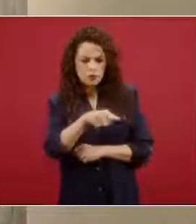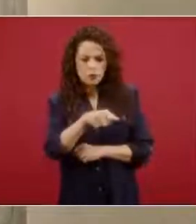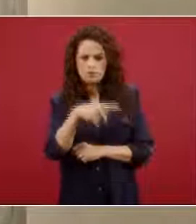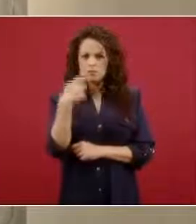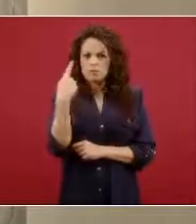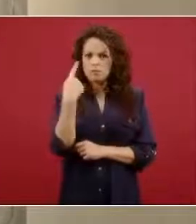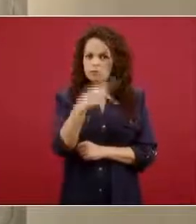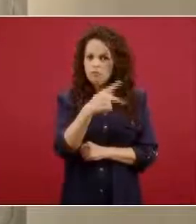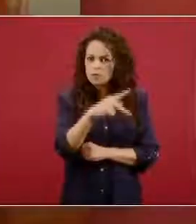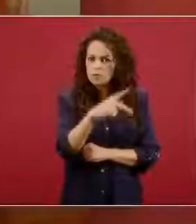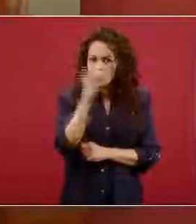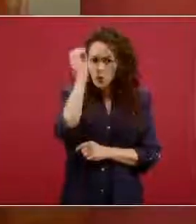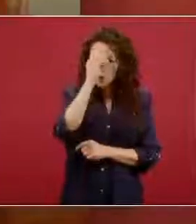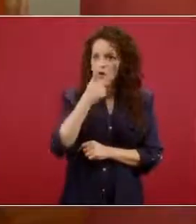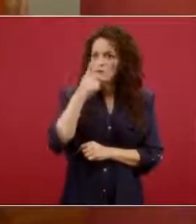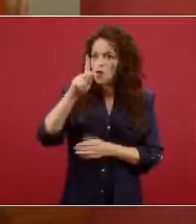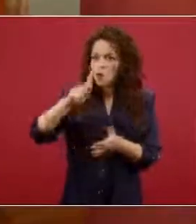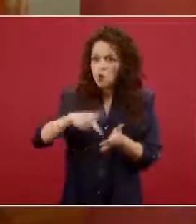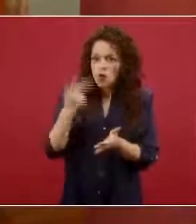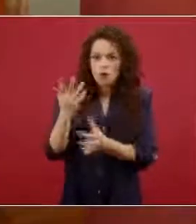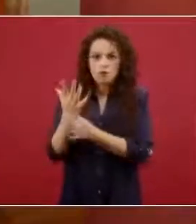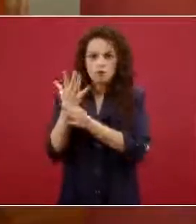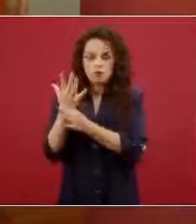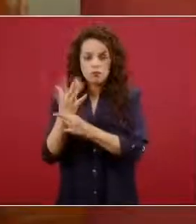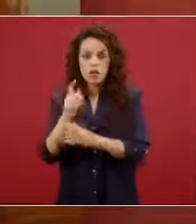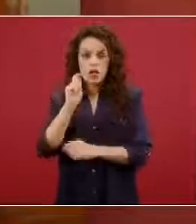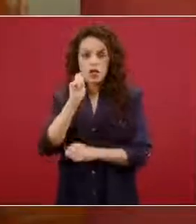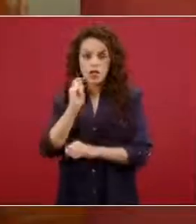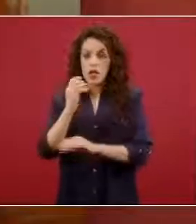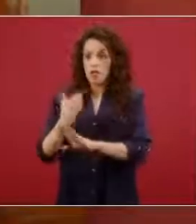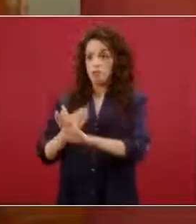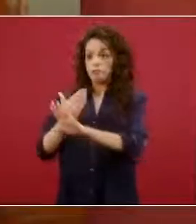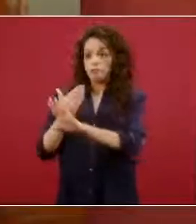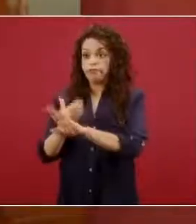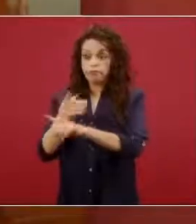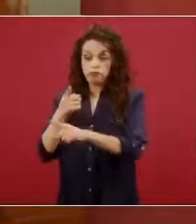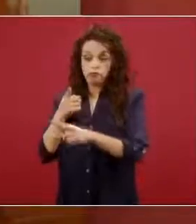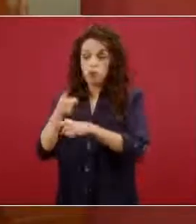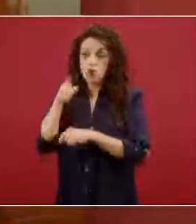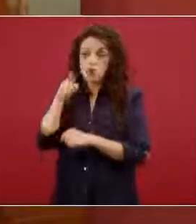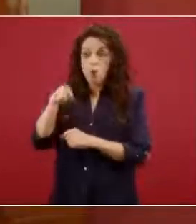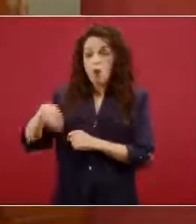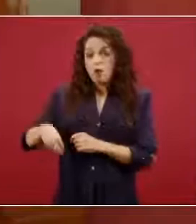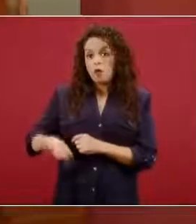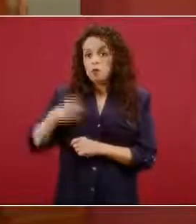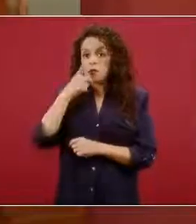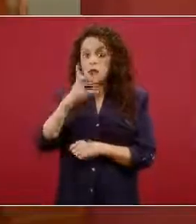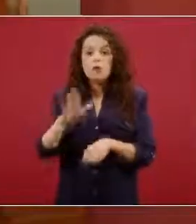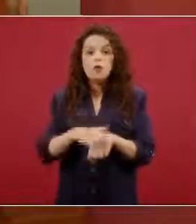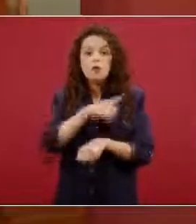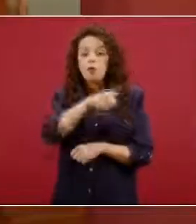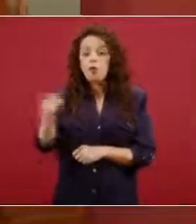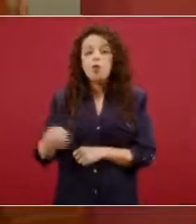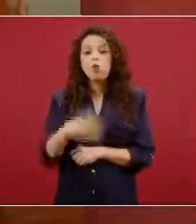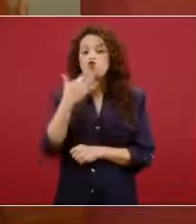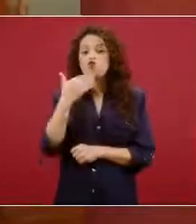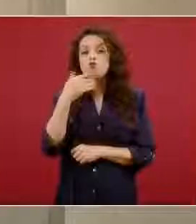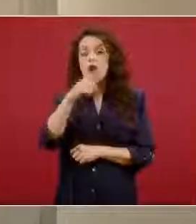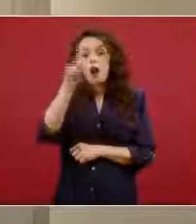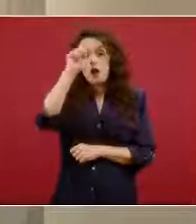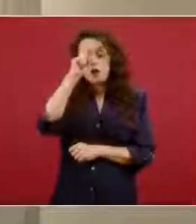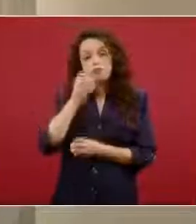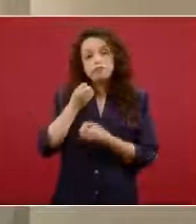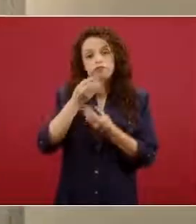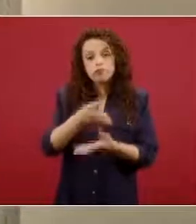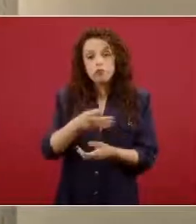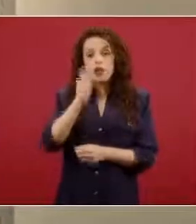el señalamiento ya en carácter acusatorio de decir es que no han recomendado el uso de cubrebocas o se tardaron